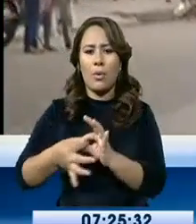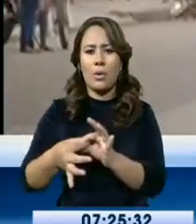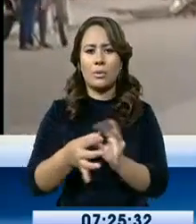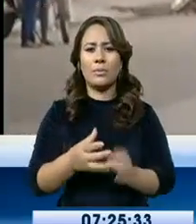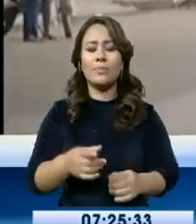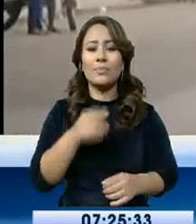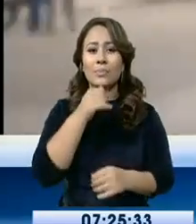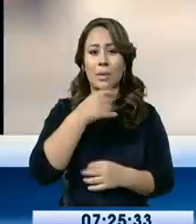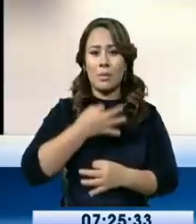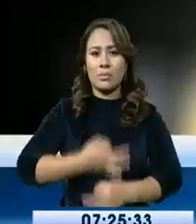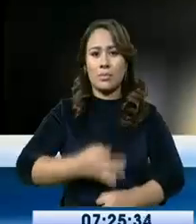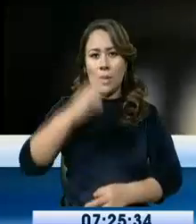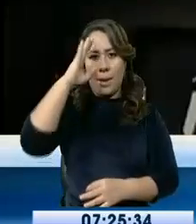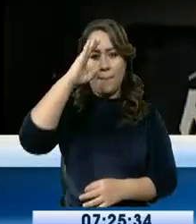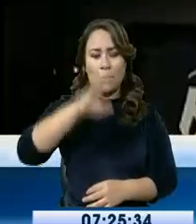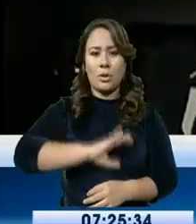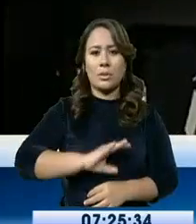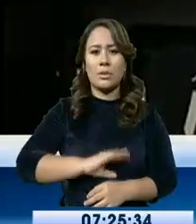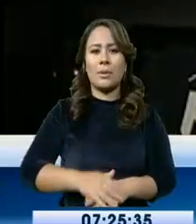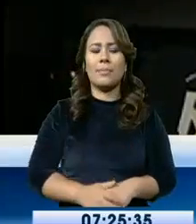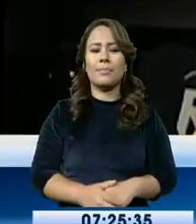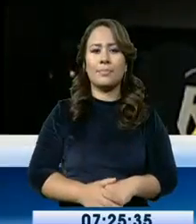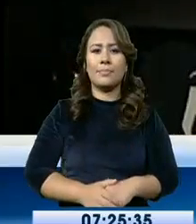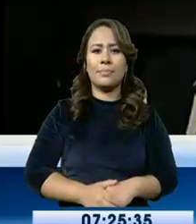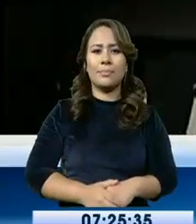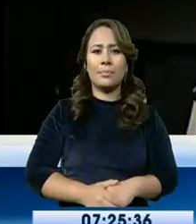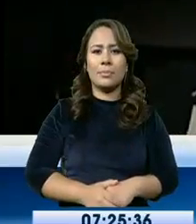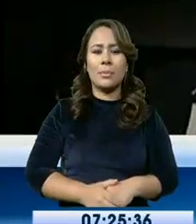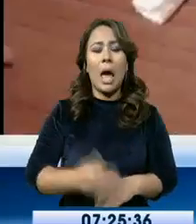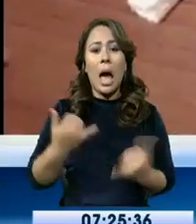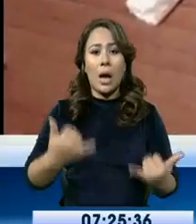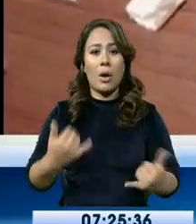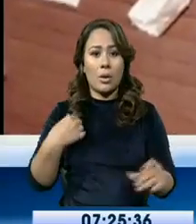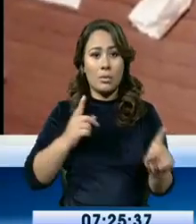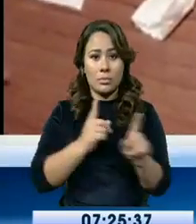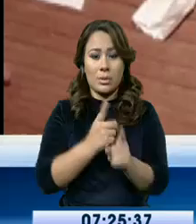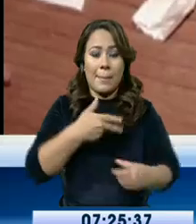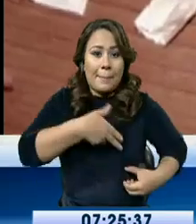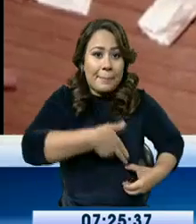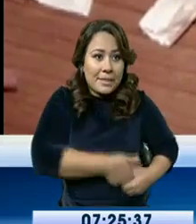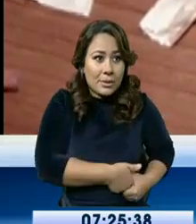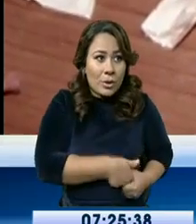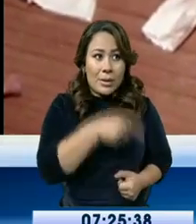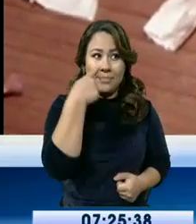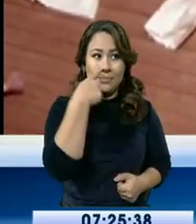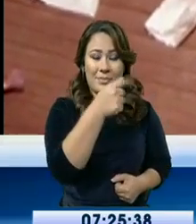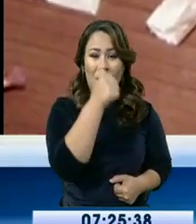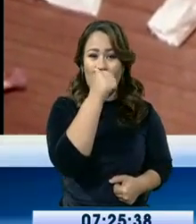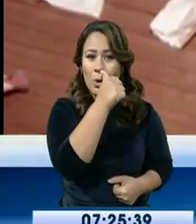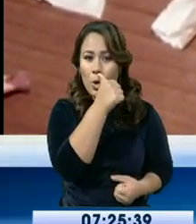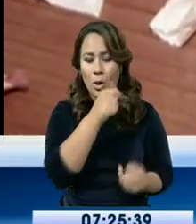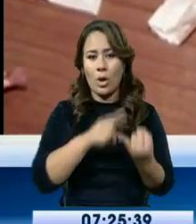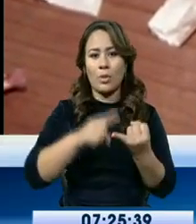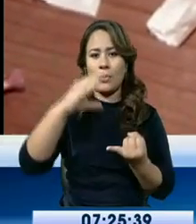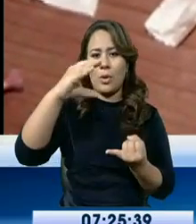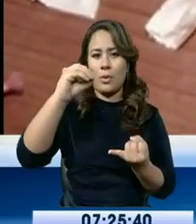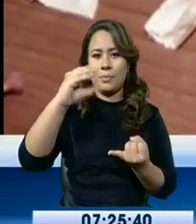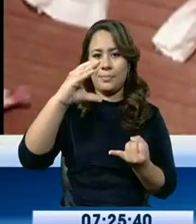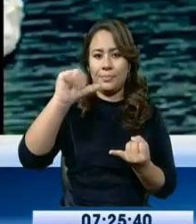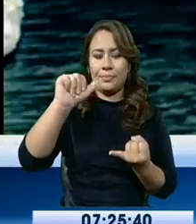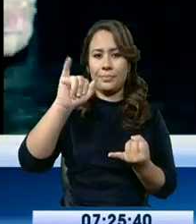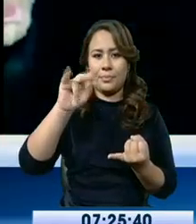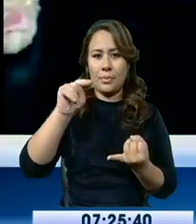los uniformados. Se pudo encontrar también una arma de fuego, sustancias como lo que es cocaína,